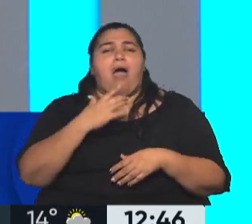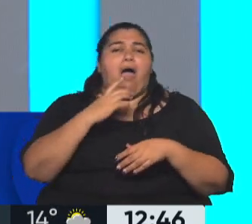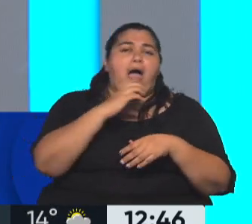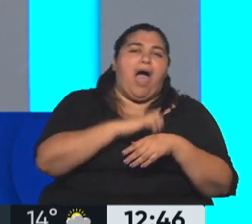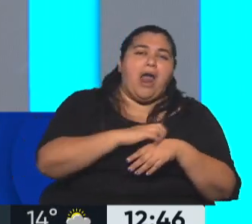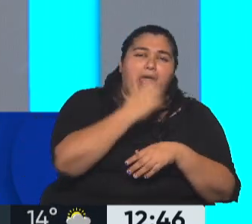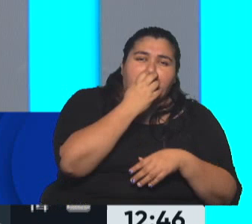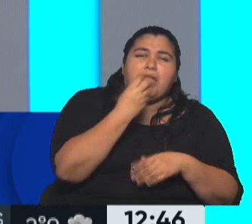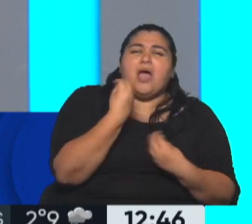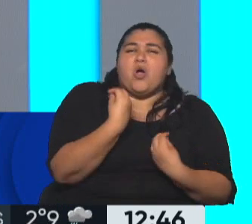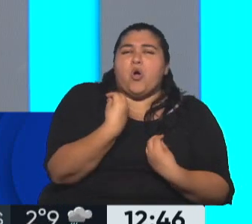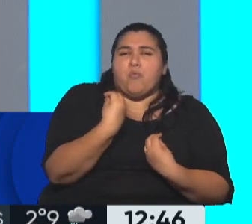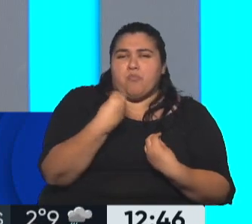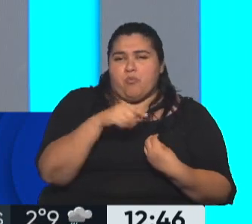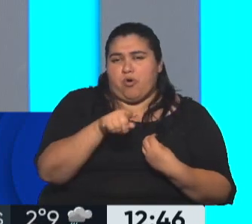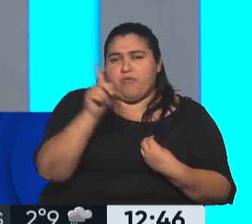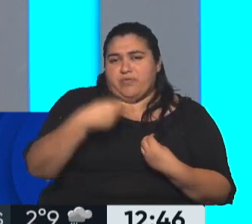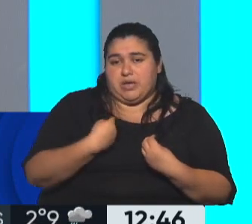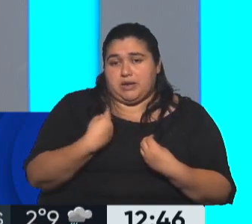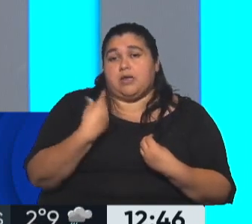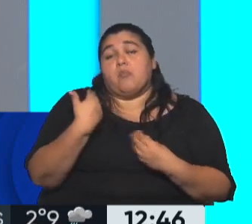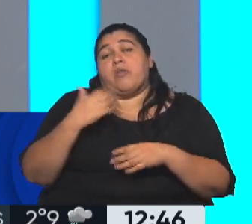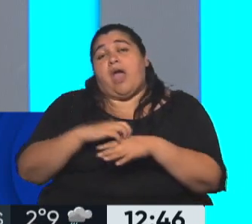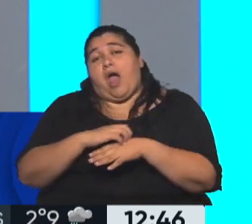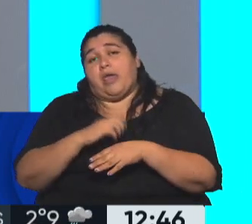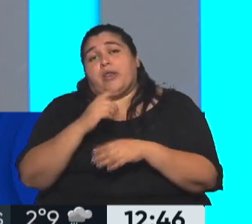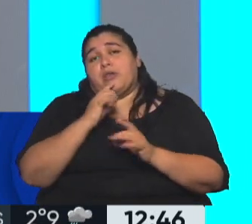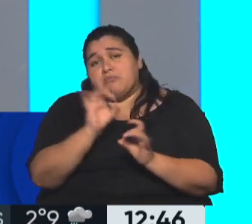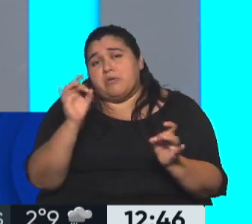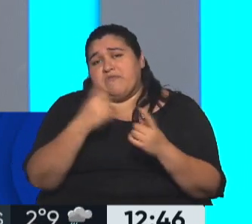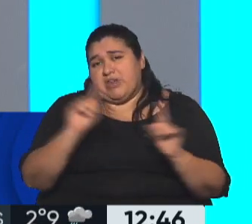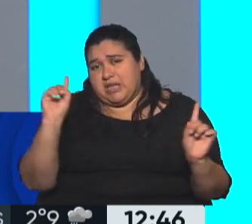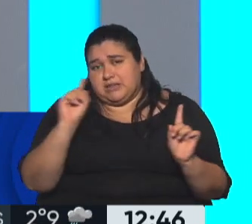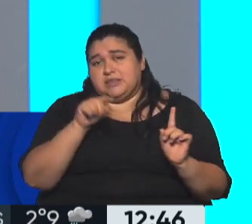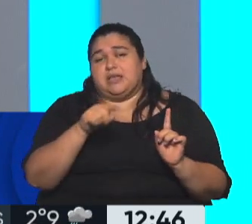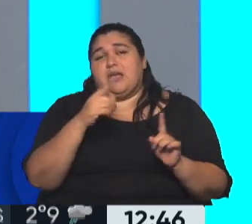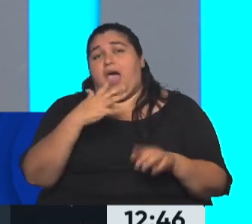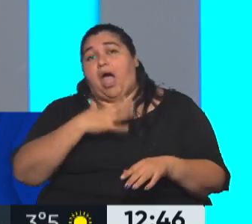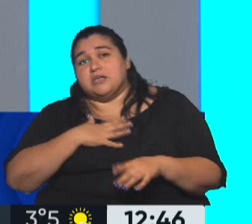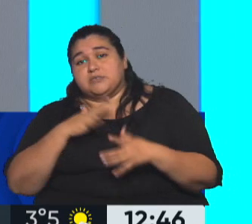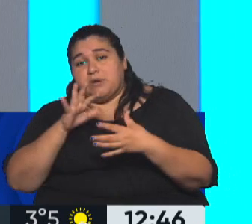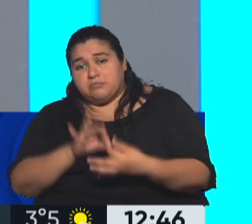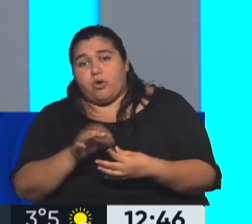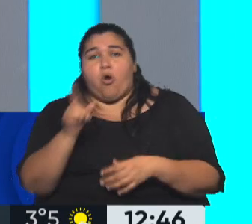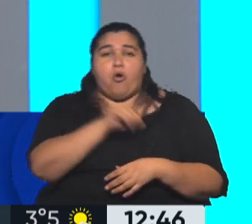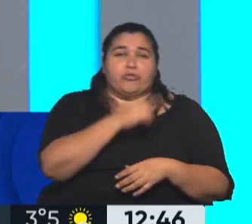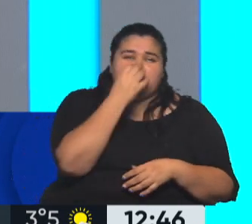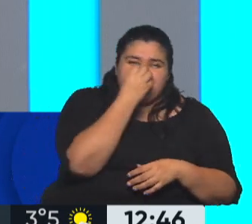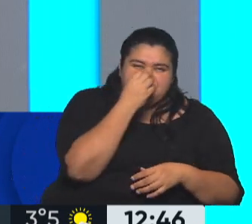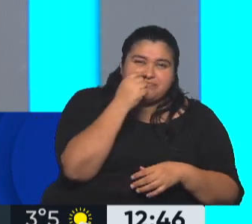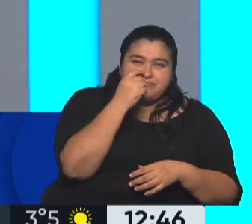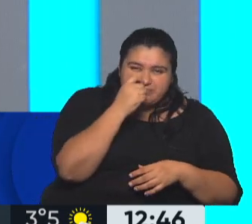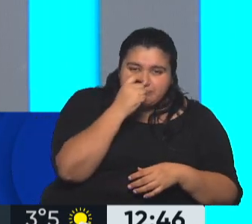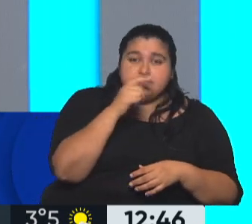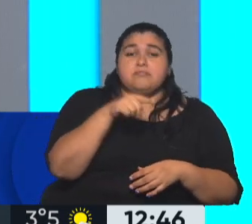gran mayoría. La alergia se manifiesta de distintas maneras. Hay alérgicos que tienen asma, hay alérgicos que tienen rinitis, hay